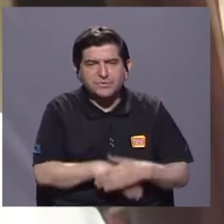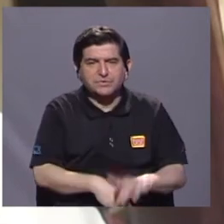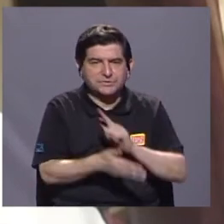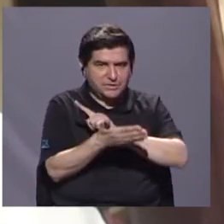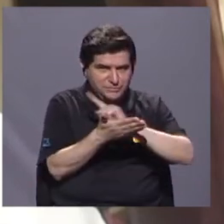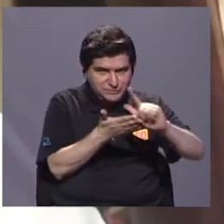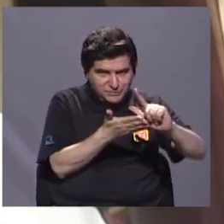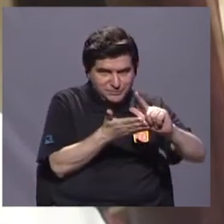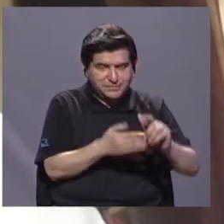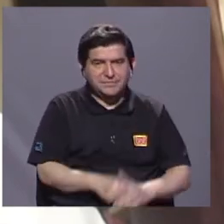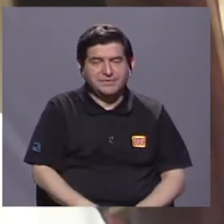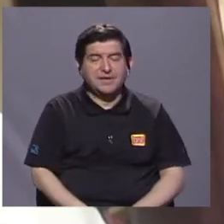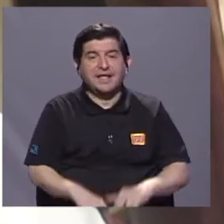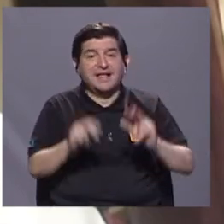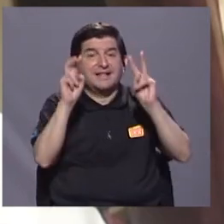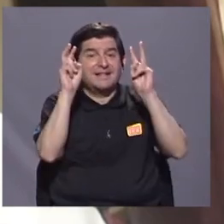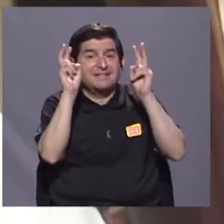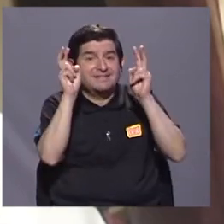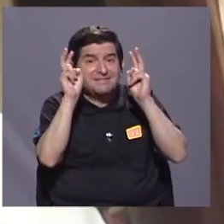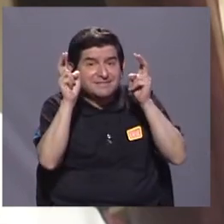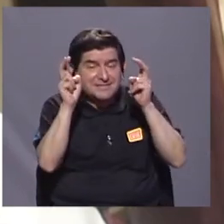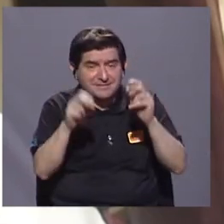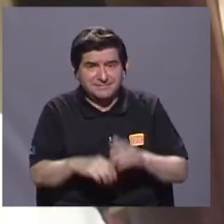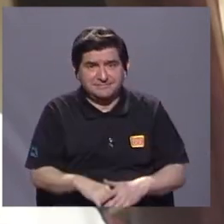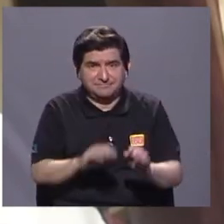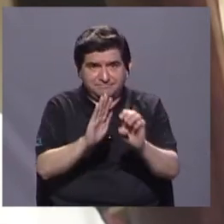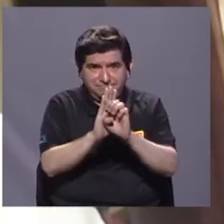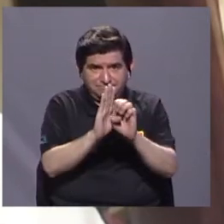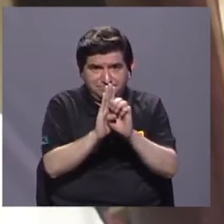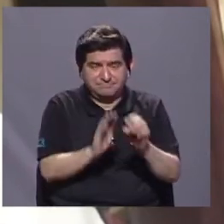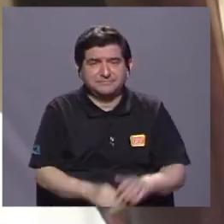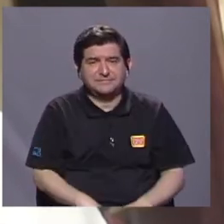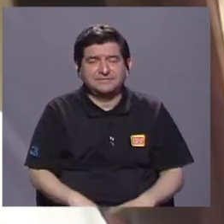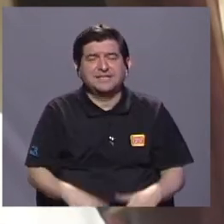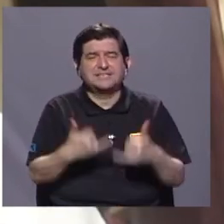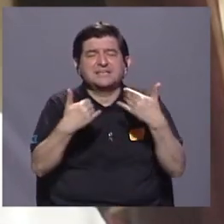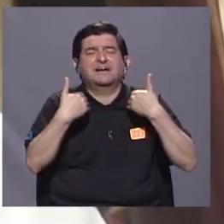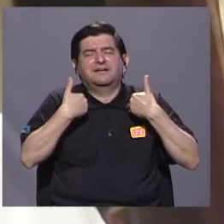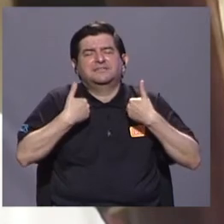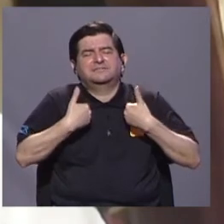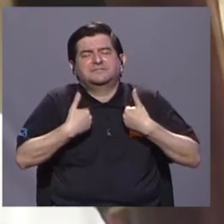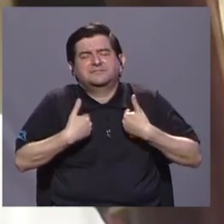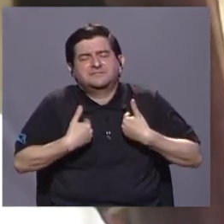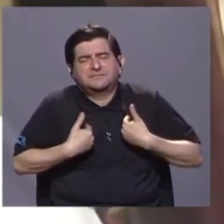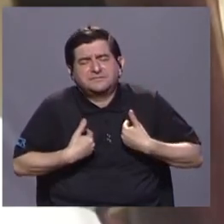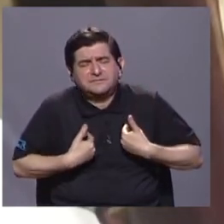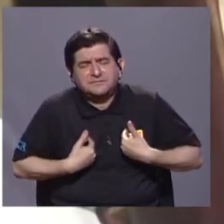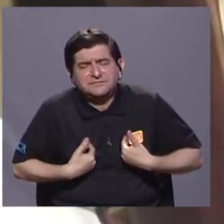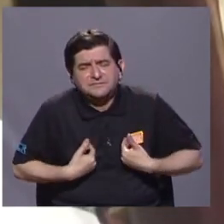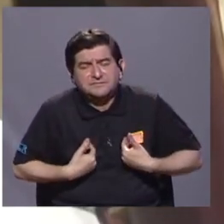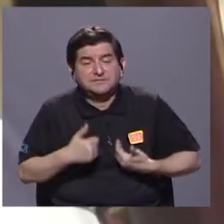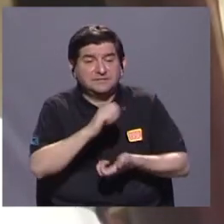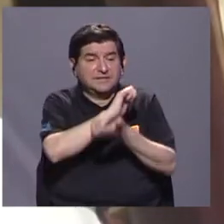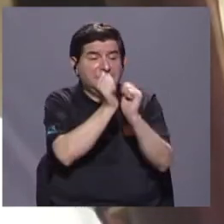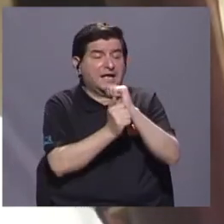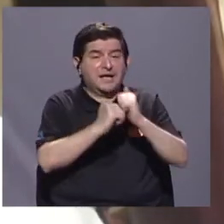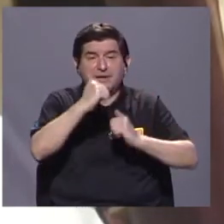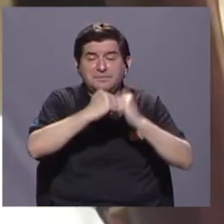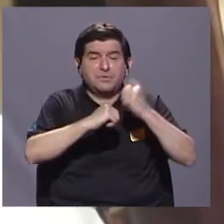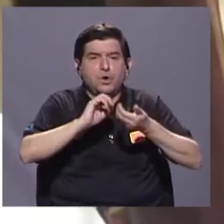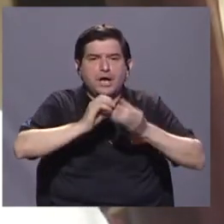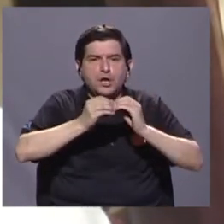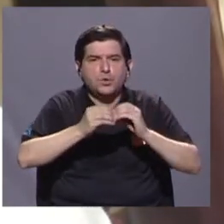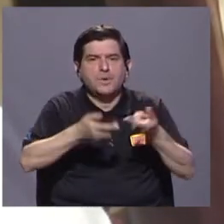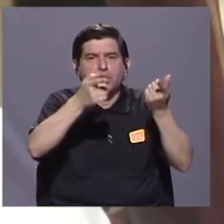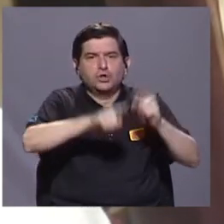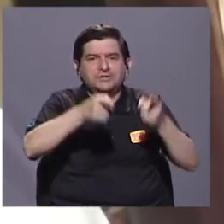el tema, digamos, eventualmente del cansancio y demás que empezó a hacer este cambio estructural en la cantidad de